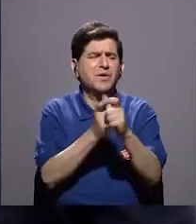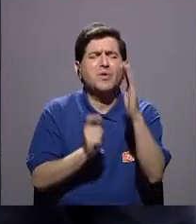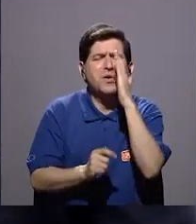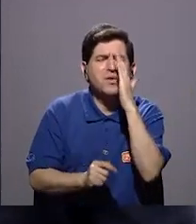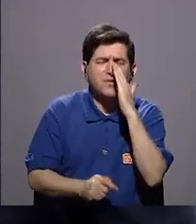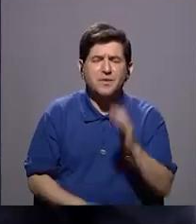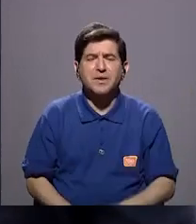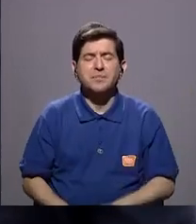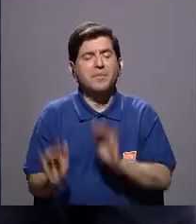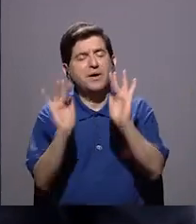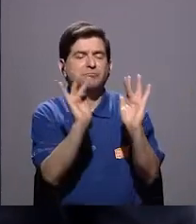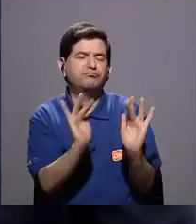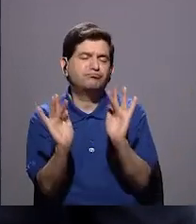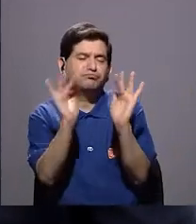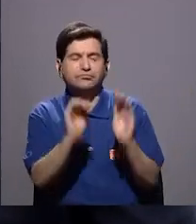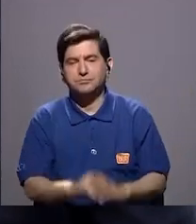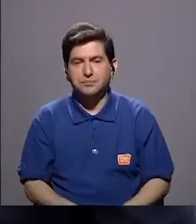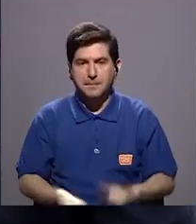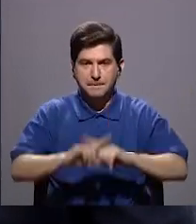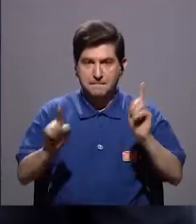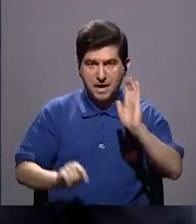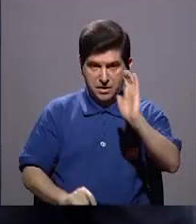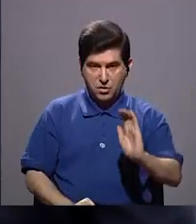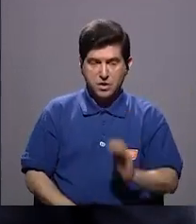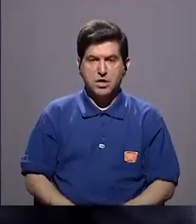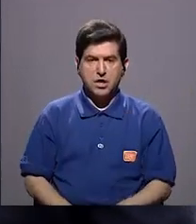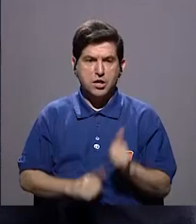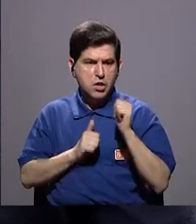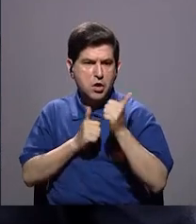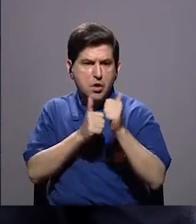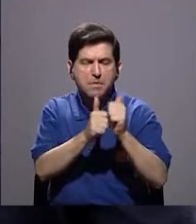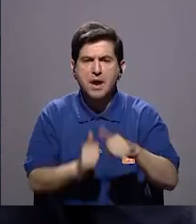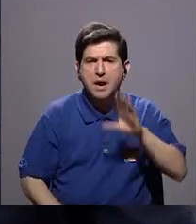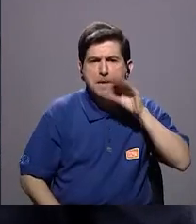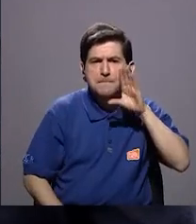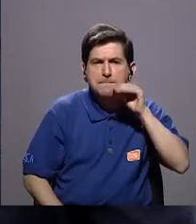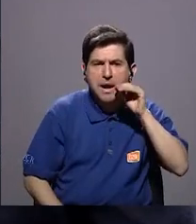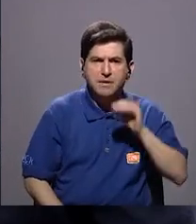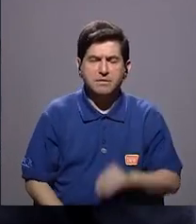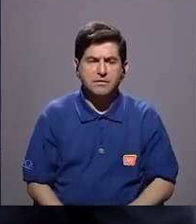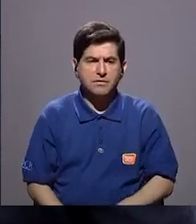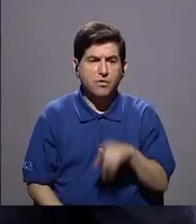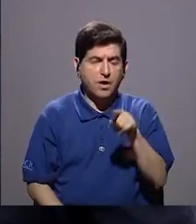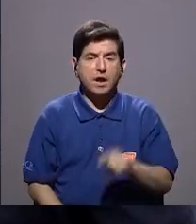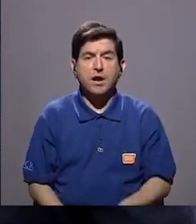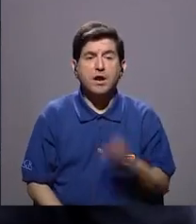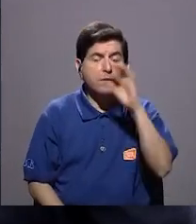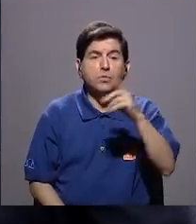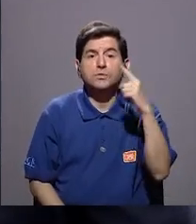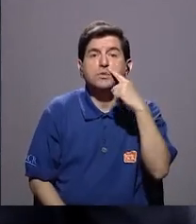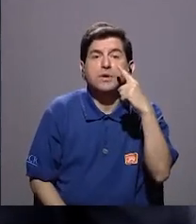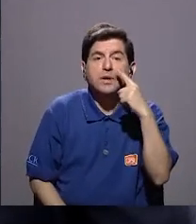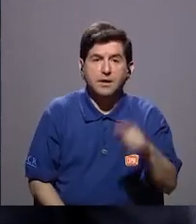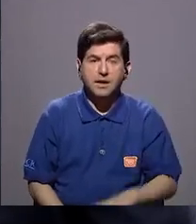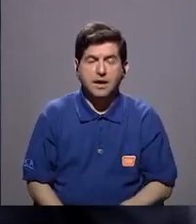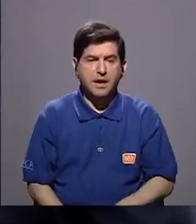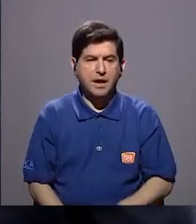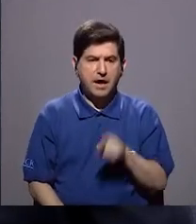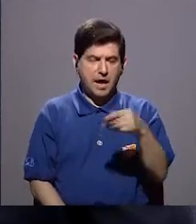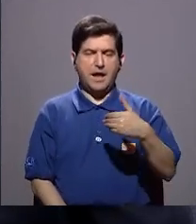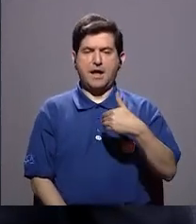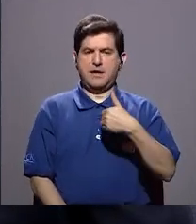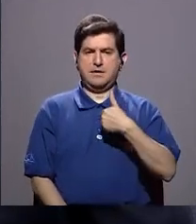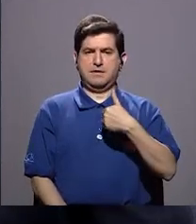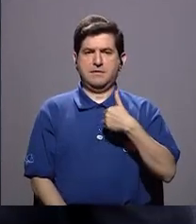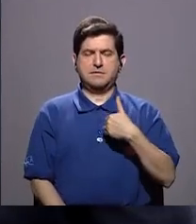mamá para recibir un consuelo. Mientras que si ese niño lo viene persiguiendo, un perrito, por ejemplo, sale corriendo para donde su papá, donde